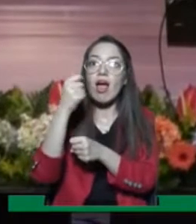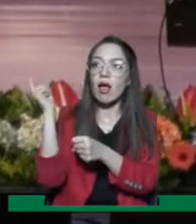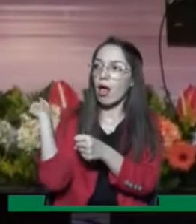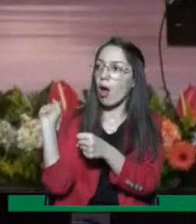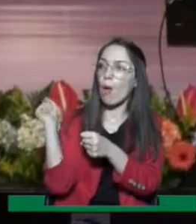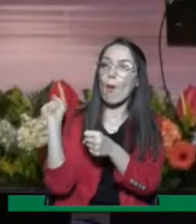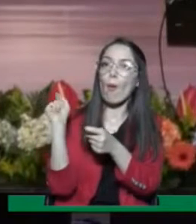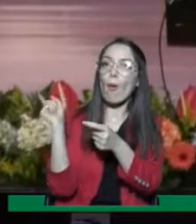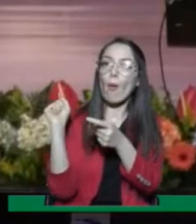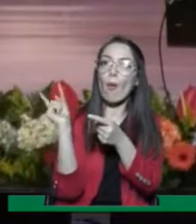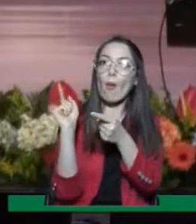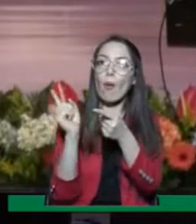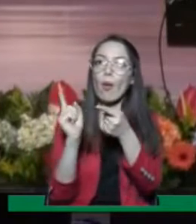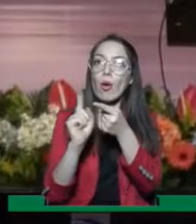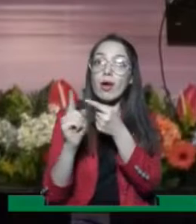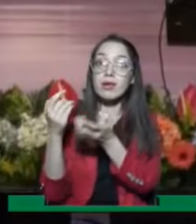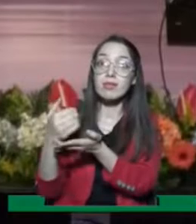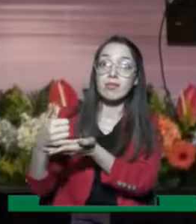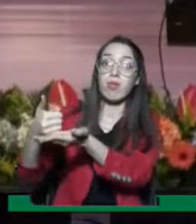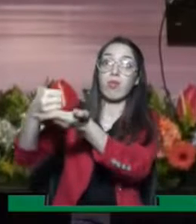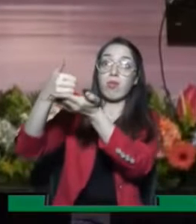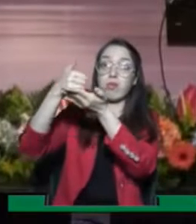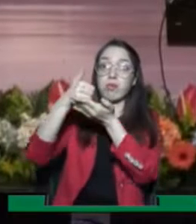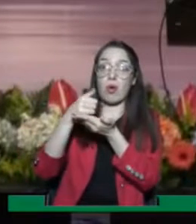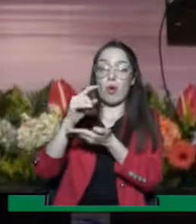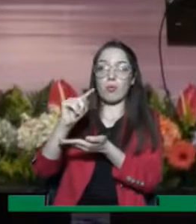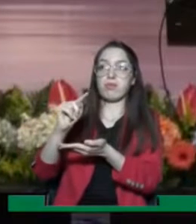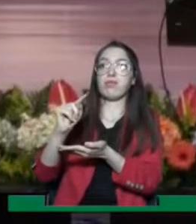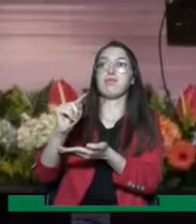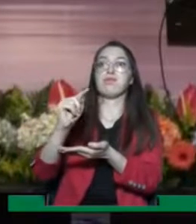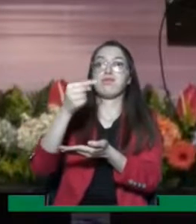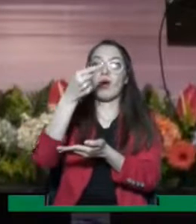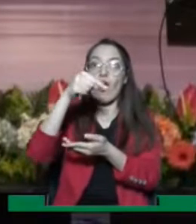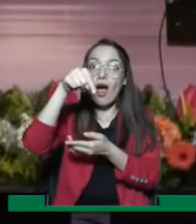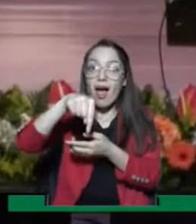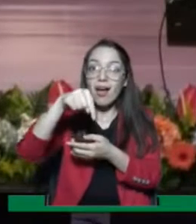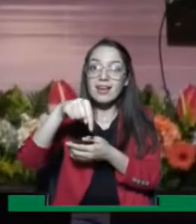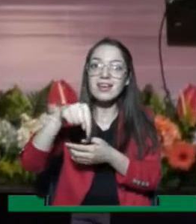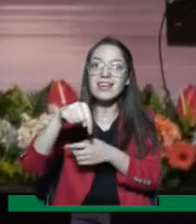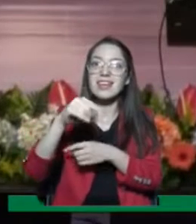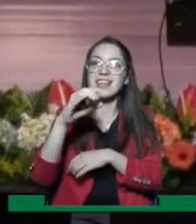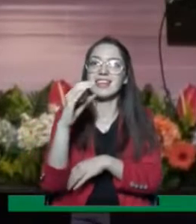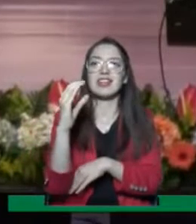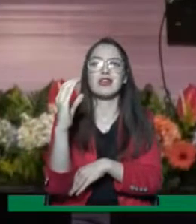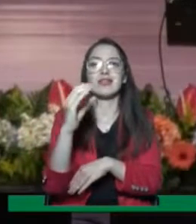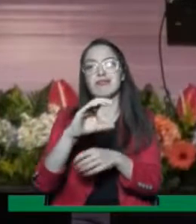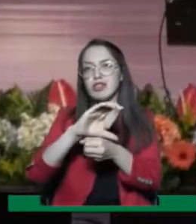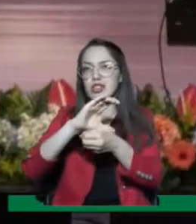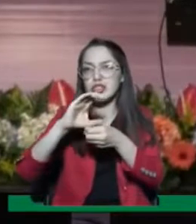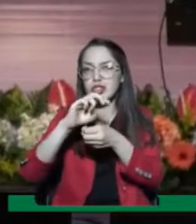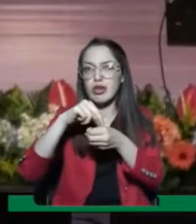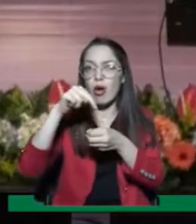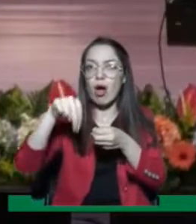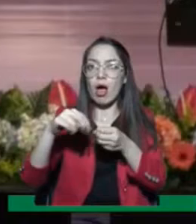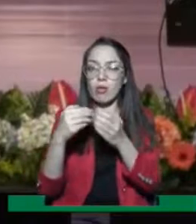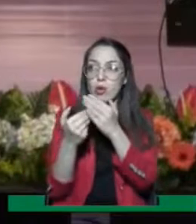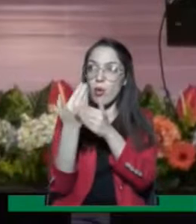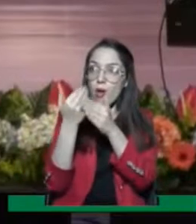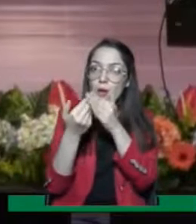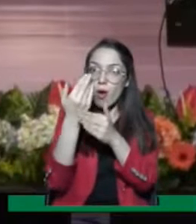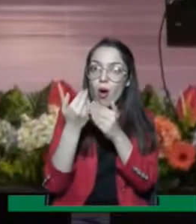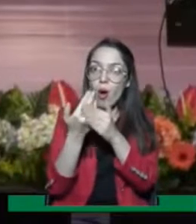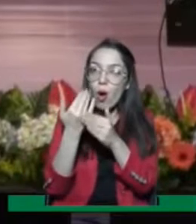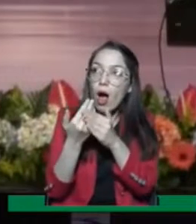de habernos ganado el primer lugar de la ciudad más innovadora del mundo. Recordando esa fecha que